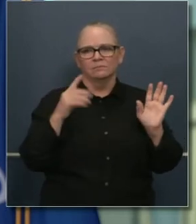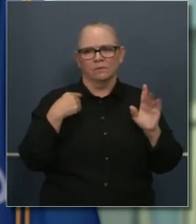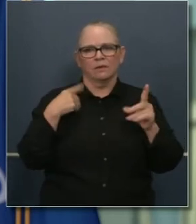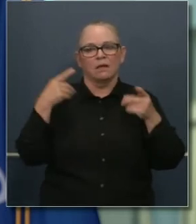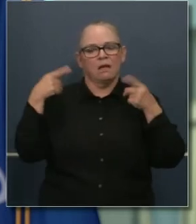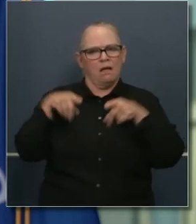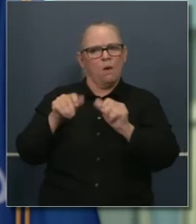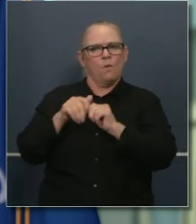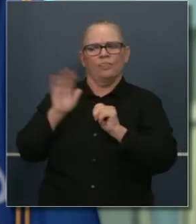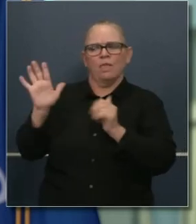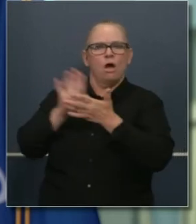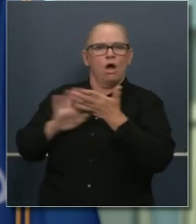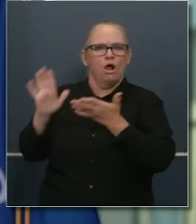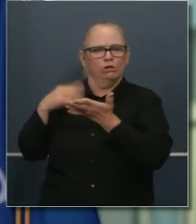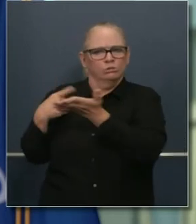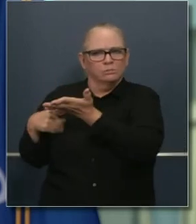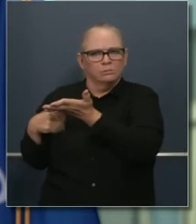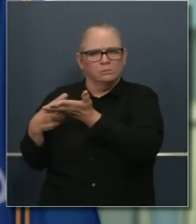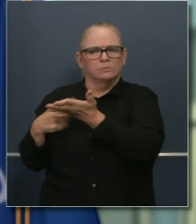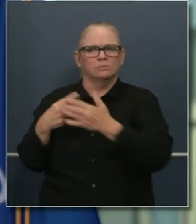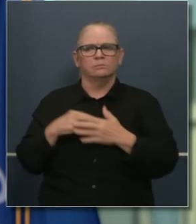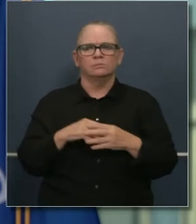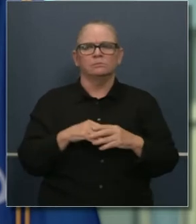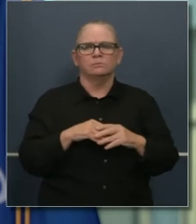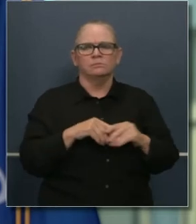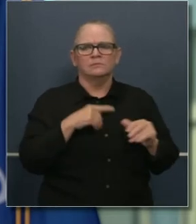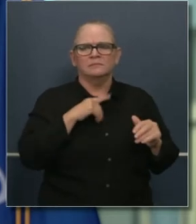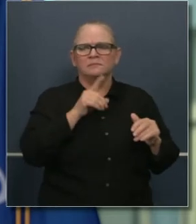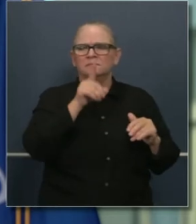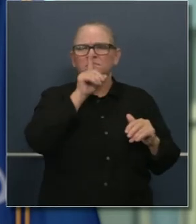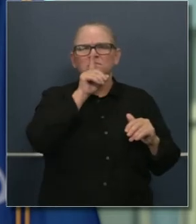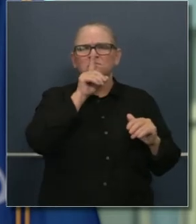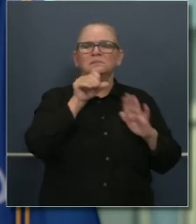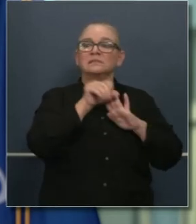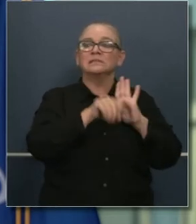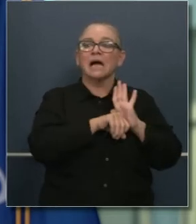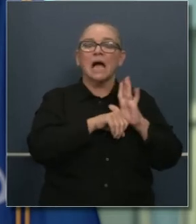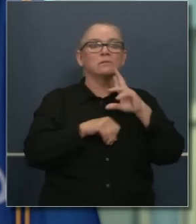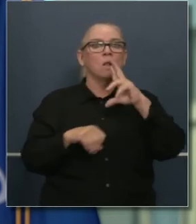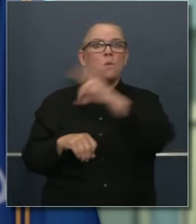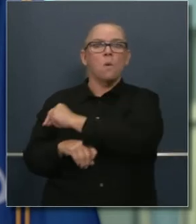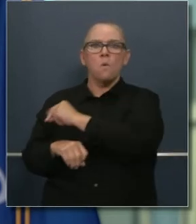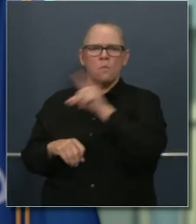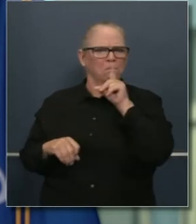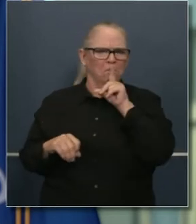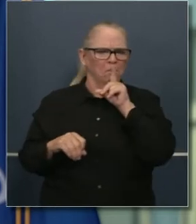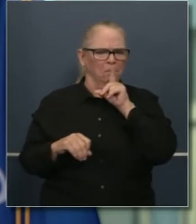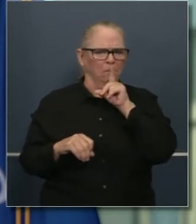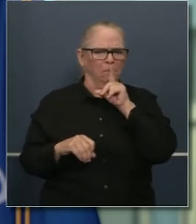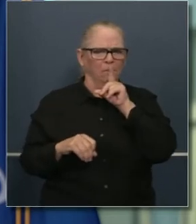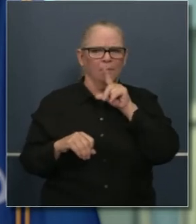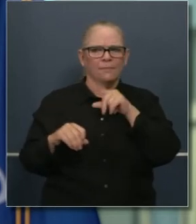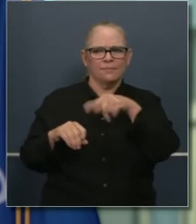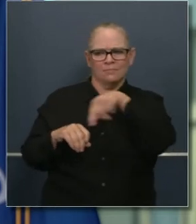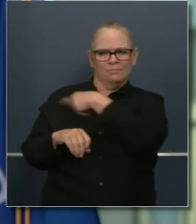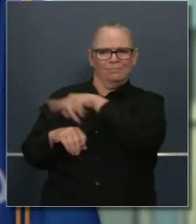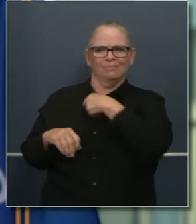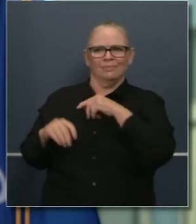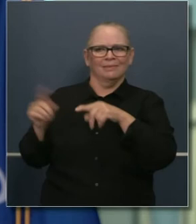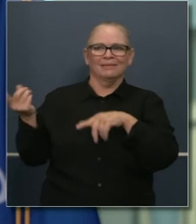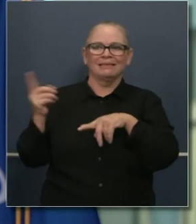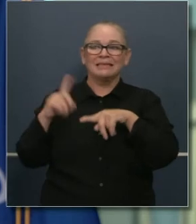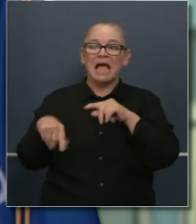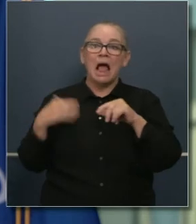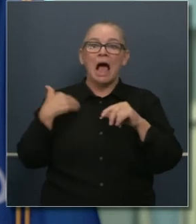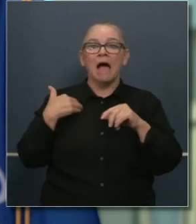hicimos en conjunto con la n s doble a no hay nada en las recomendaciones del estado que le niega a los pack 2 sea tener un